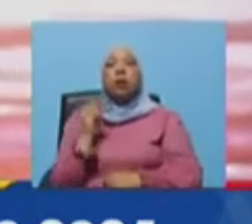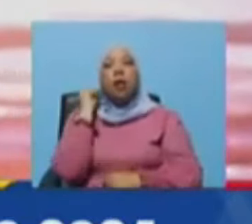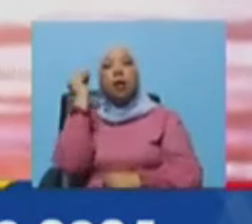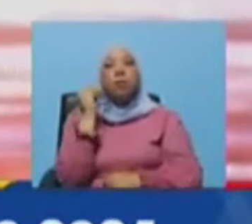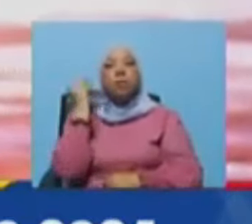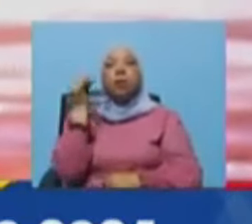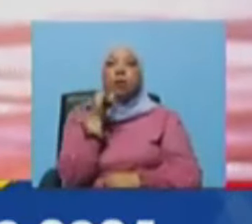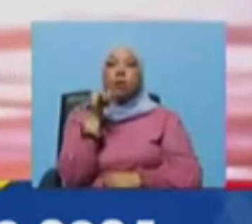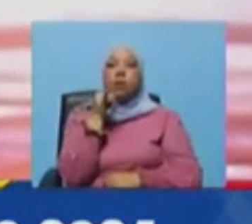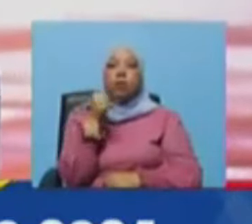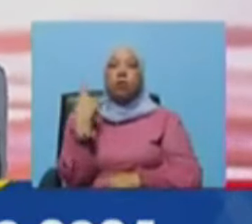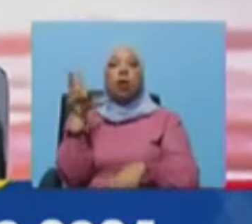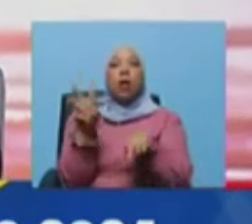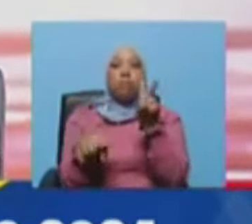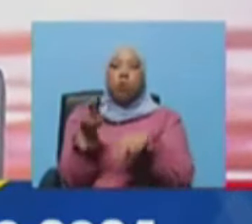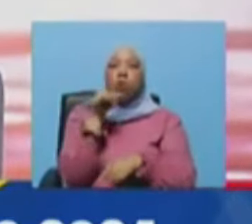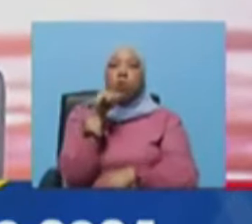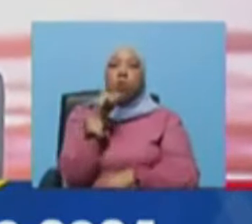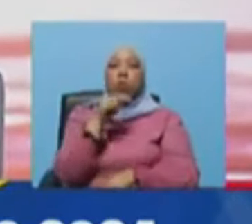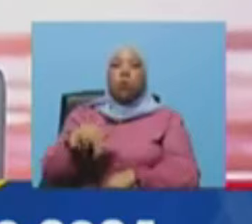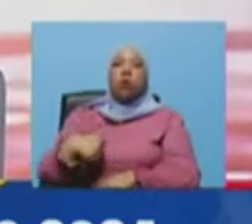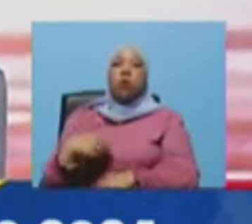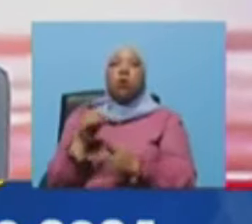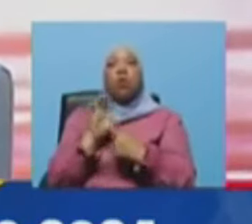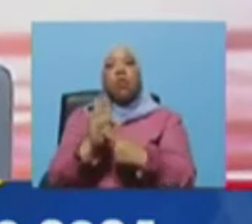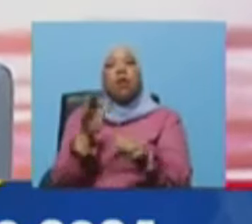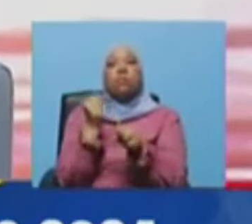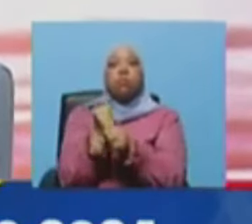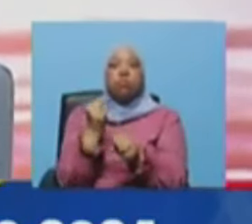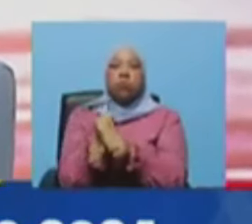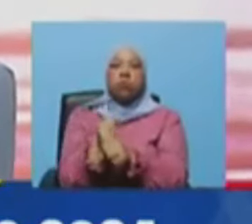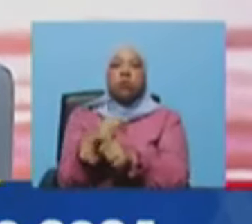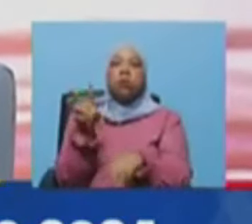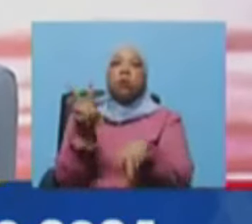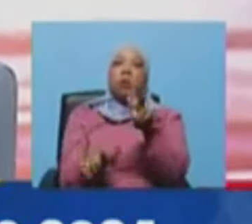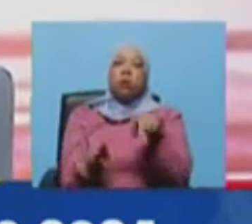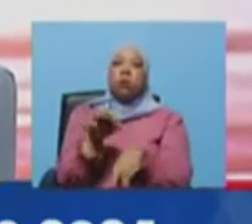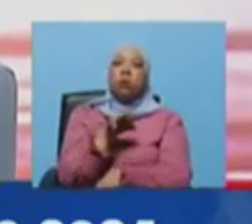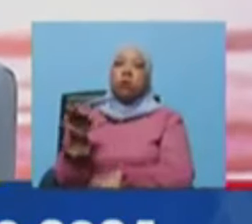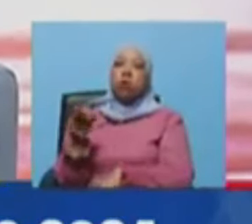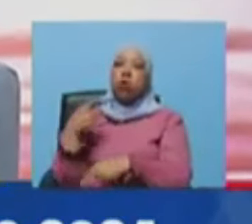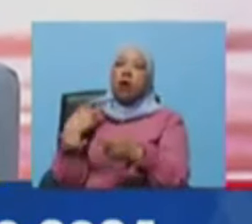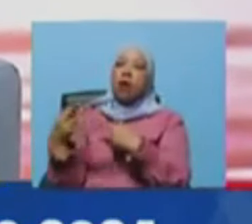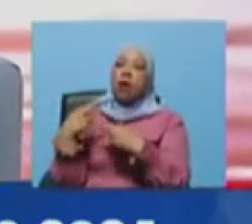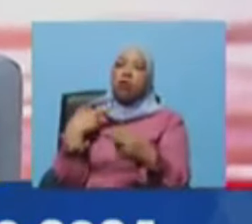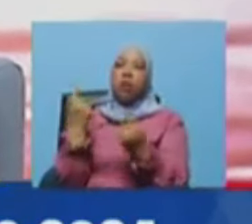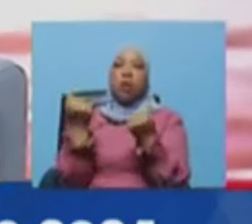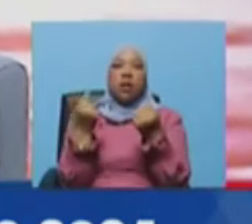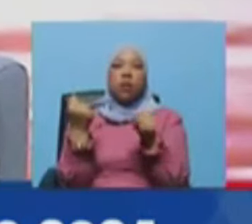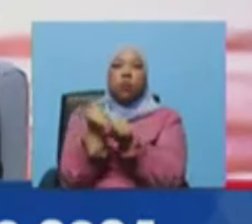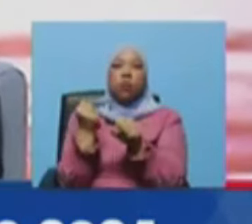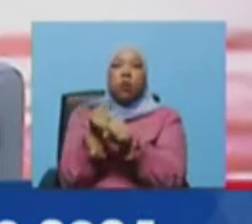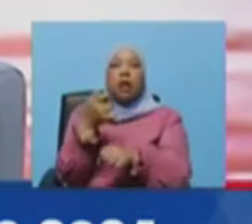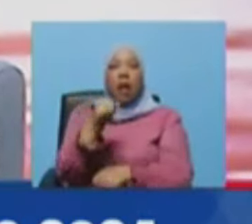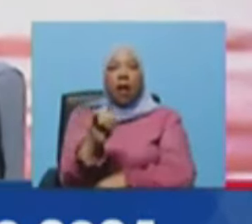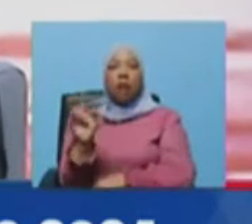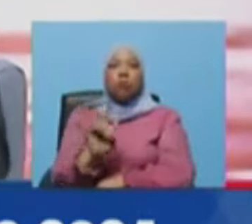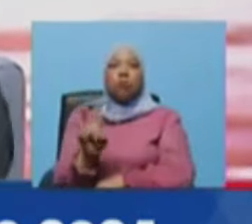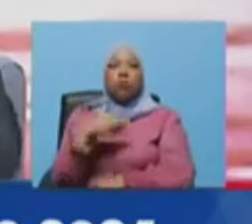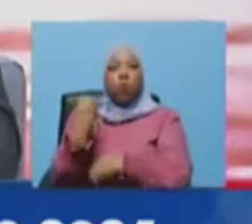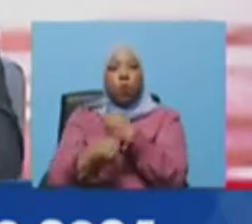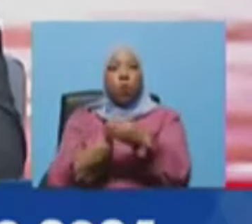que esta expoferia es una demostración de las excelentes relaciones económicas que tenemos, como